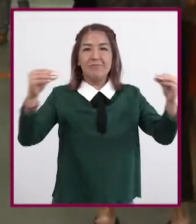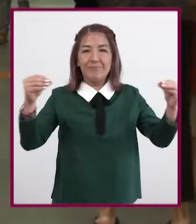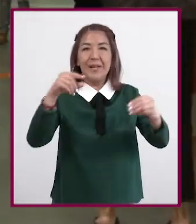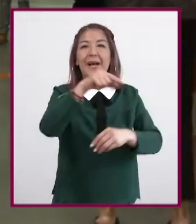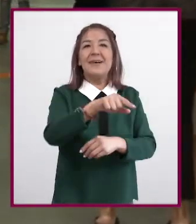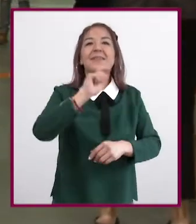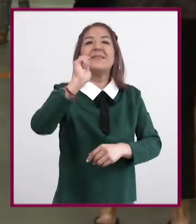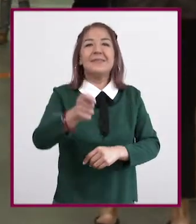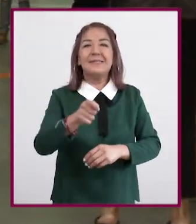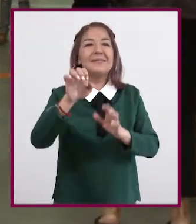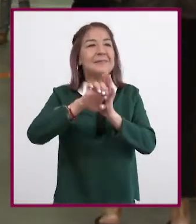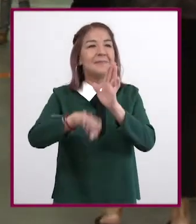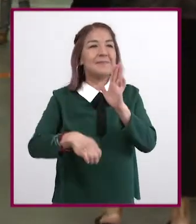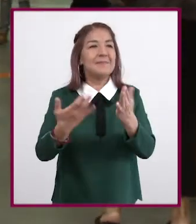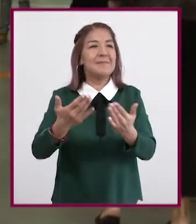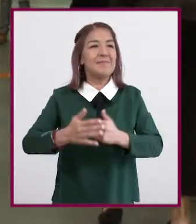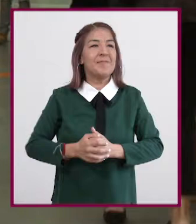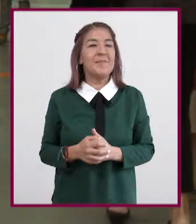donde están estas